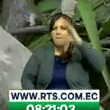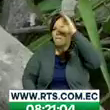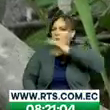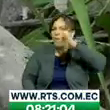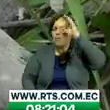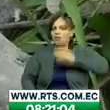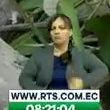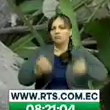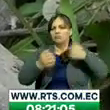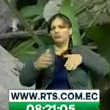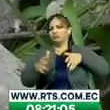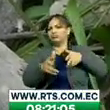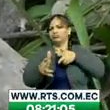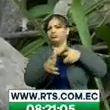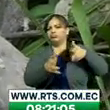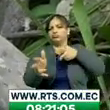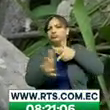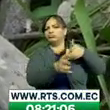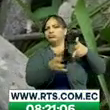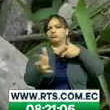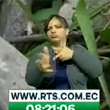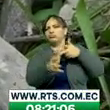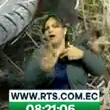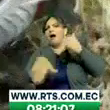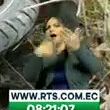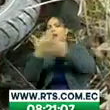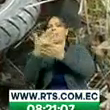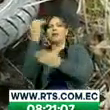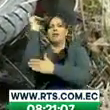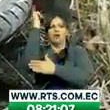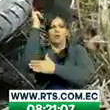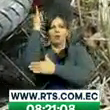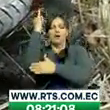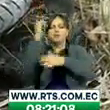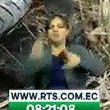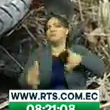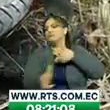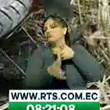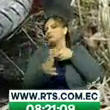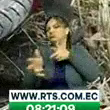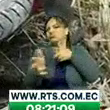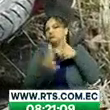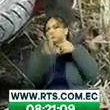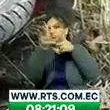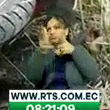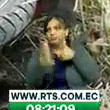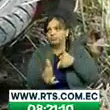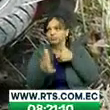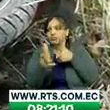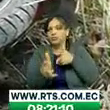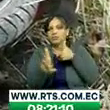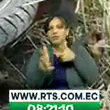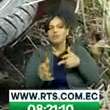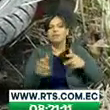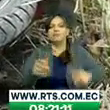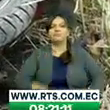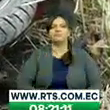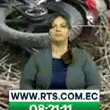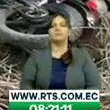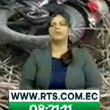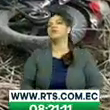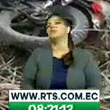lo que dicen algunos de los moradores del sitio, solo escucharon las detonaciones. En cuestión de minutos divisaron a una persona que estaba